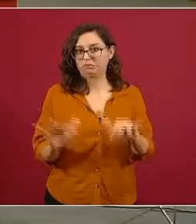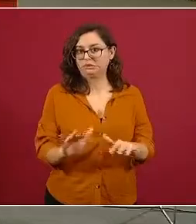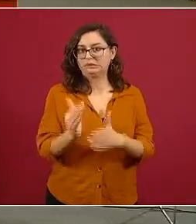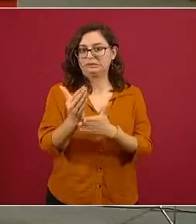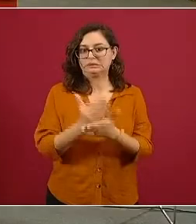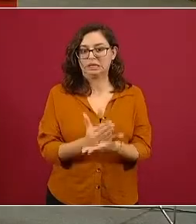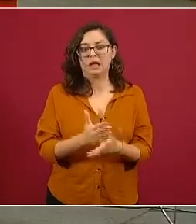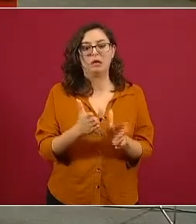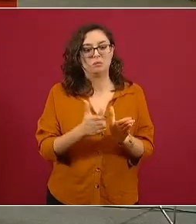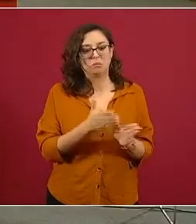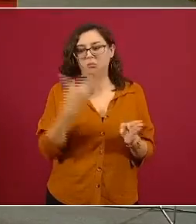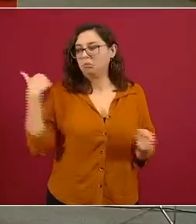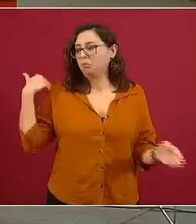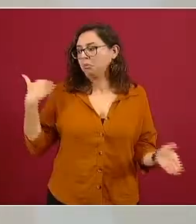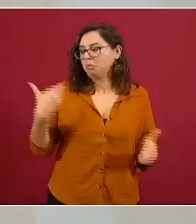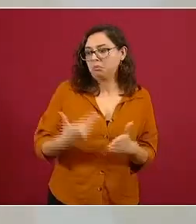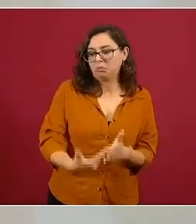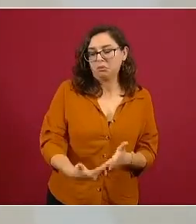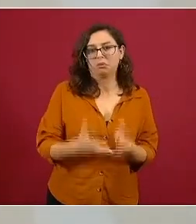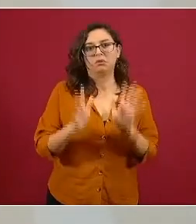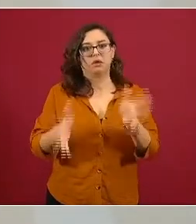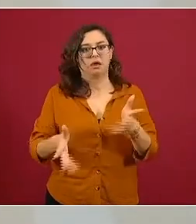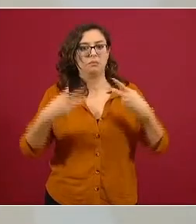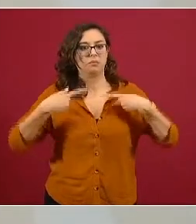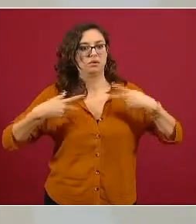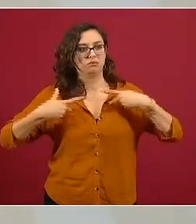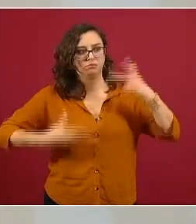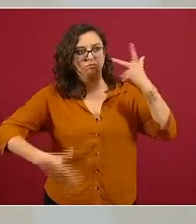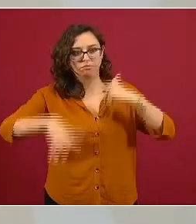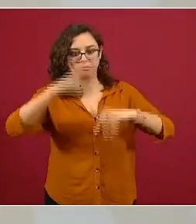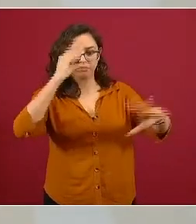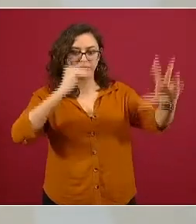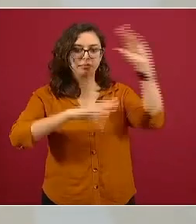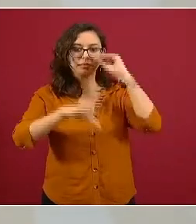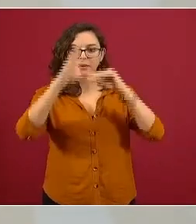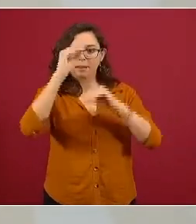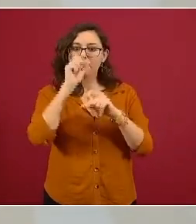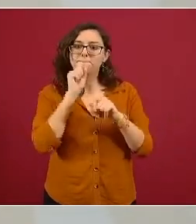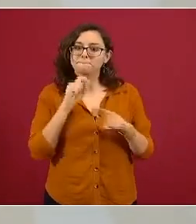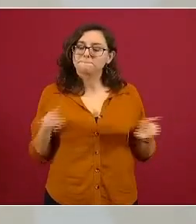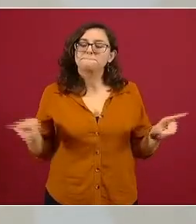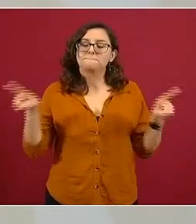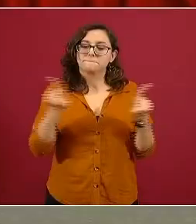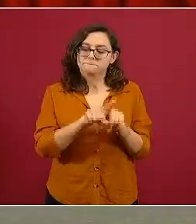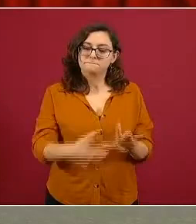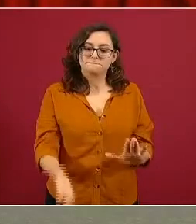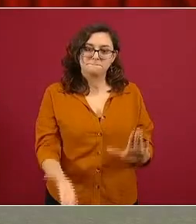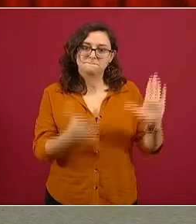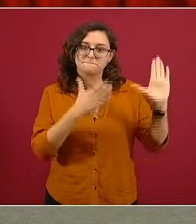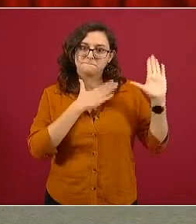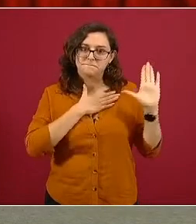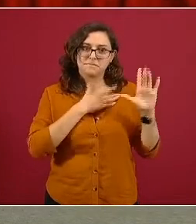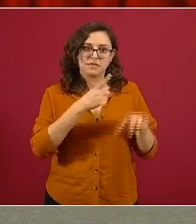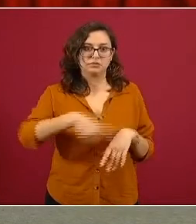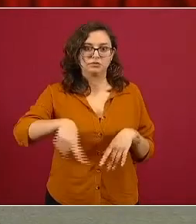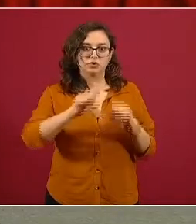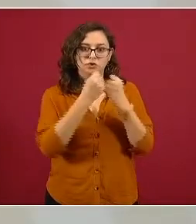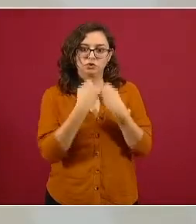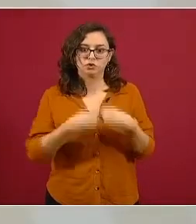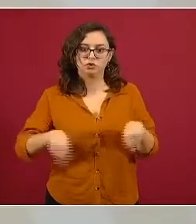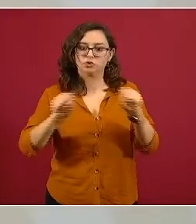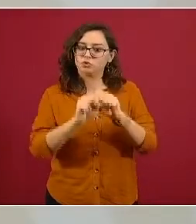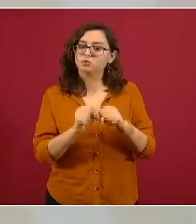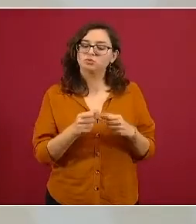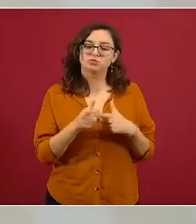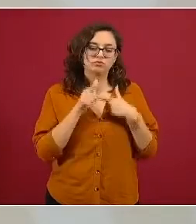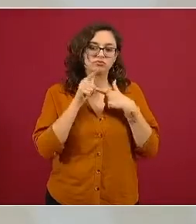gran aprendizaje ahí y existe un gran compromiso por parte de los socios estratégicos, pues de